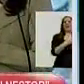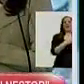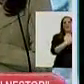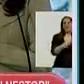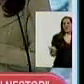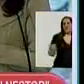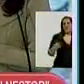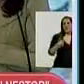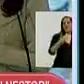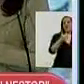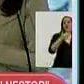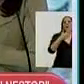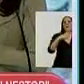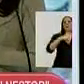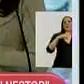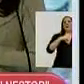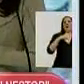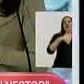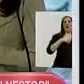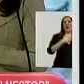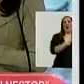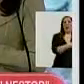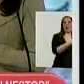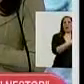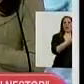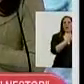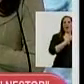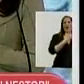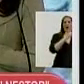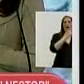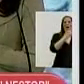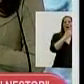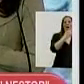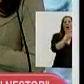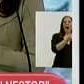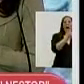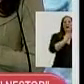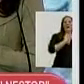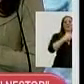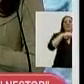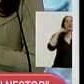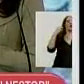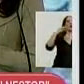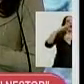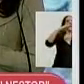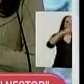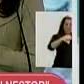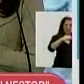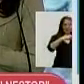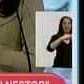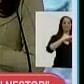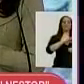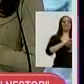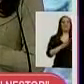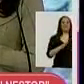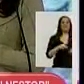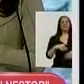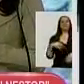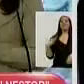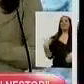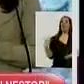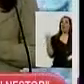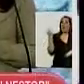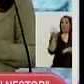Castro que lo de Néstor y Cristina era una sociedad más que un matrimonio? Sí. ¿Cómo se relacionaban ellos?